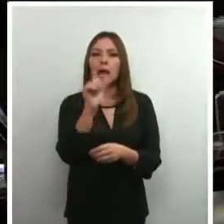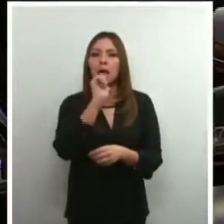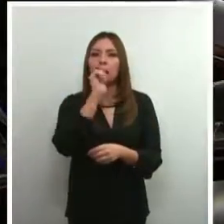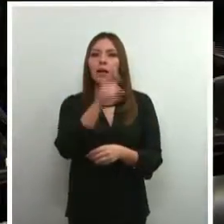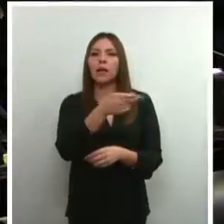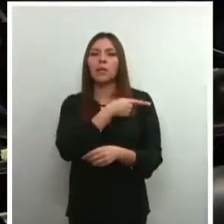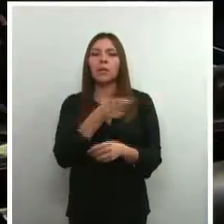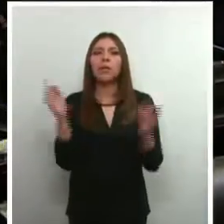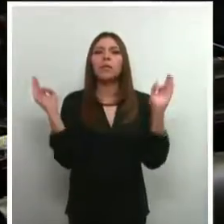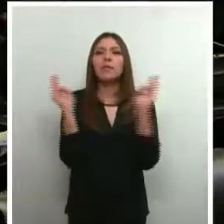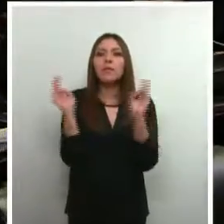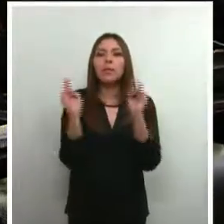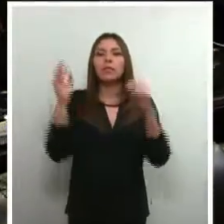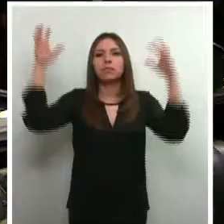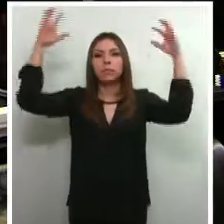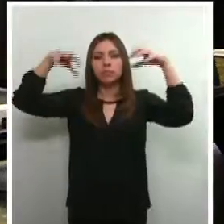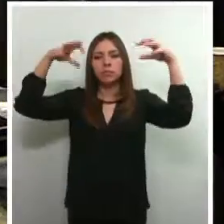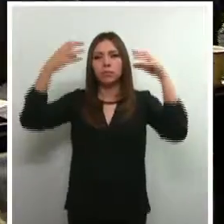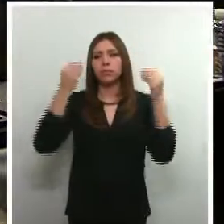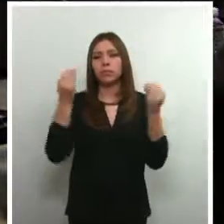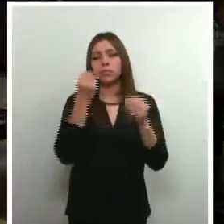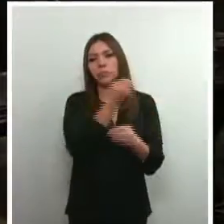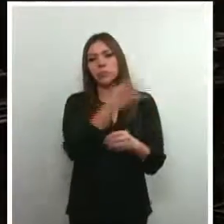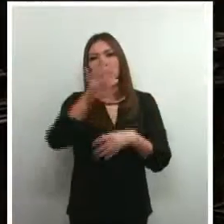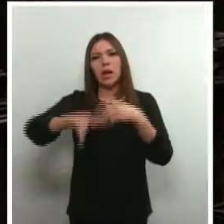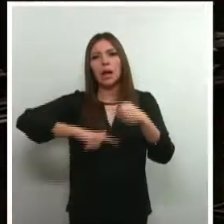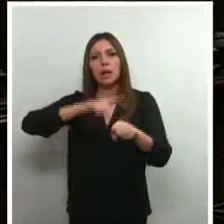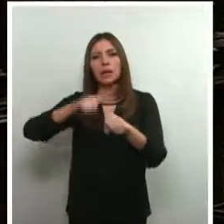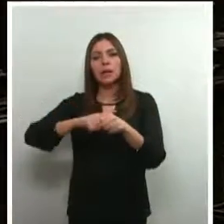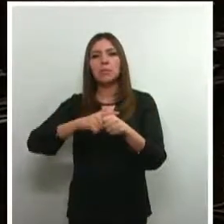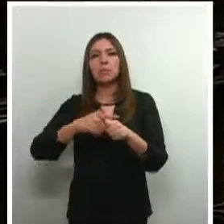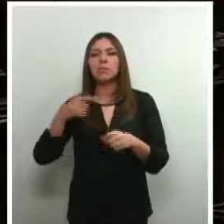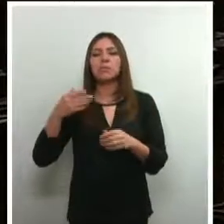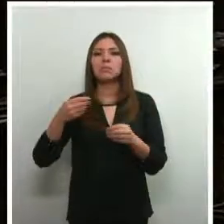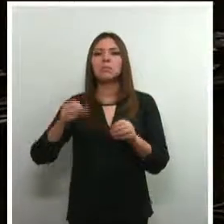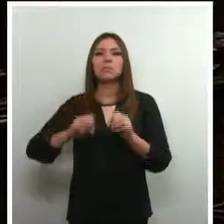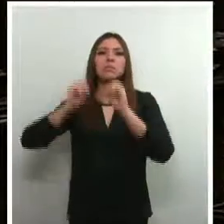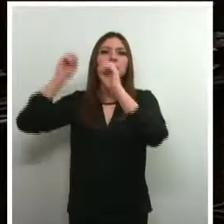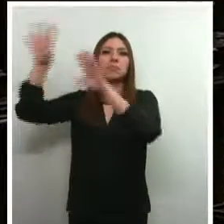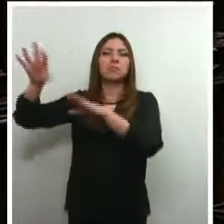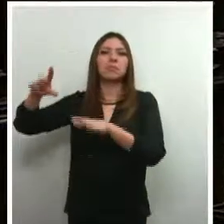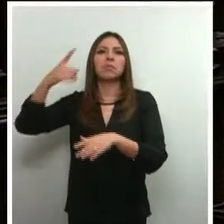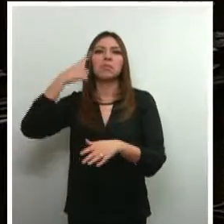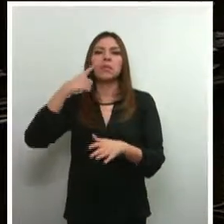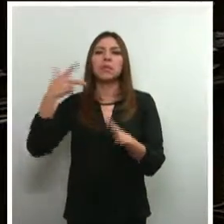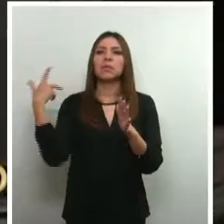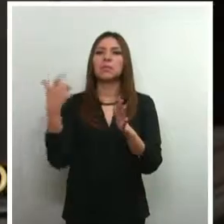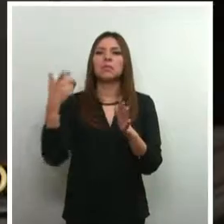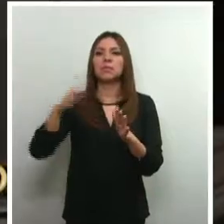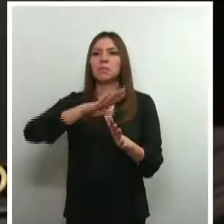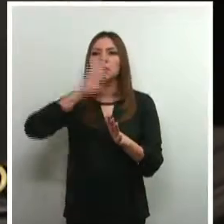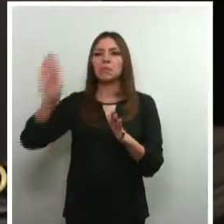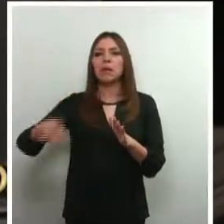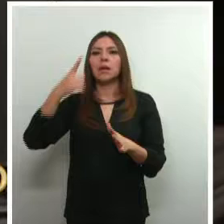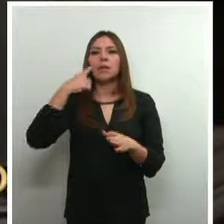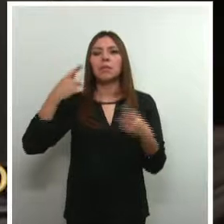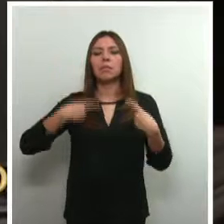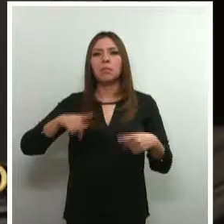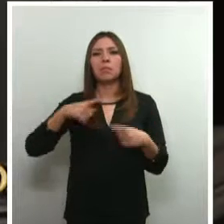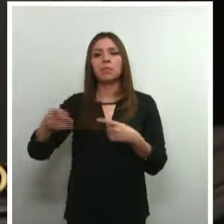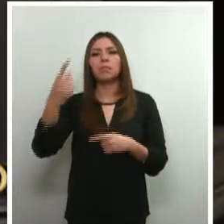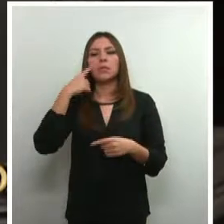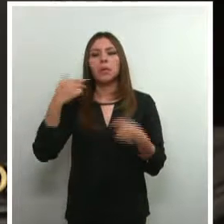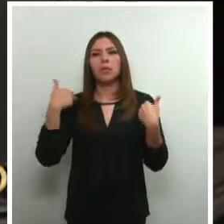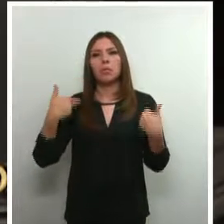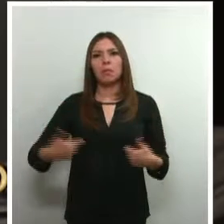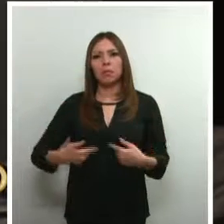la lluvia. Miles de animales mueren sacrificados brutalmente en rastros para consumo humano, violando